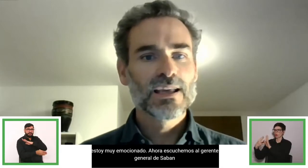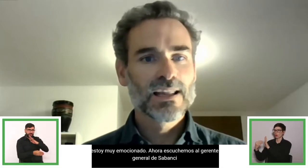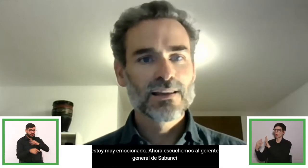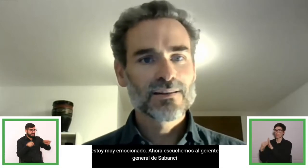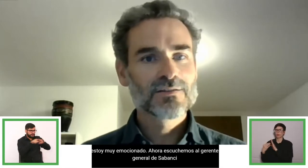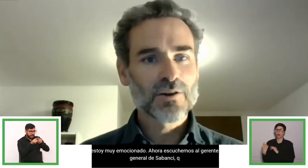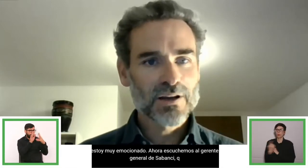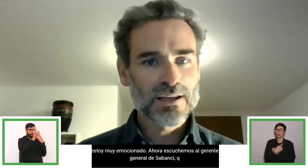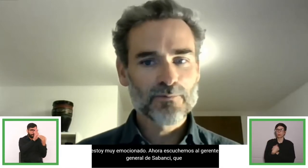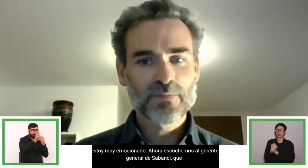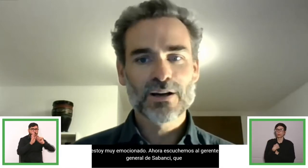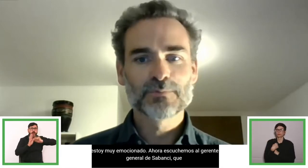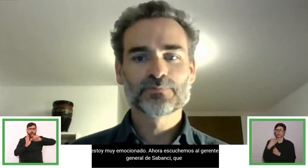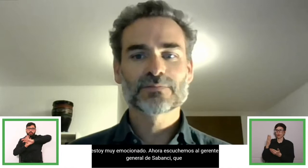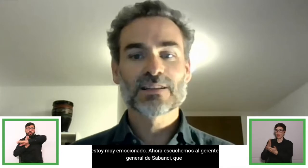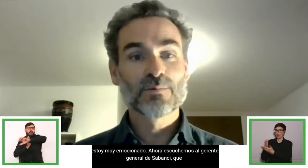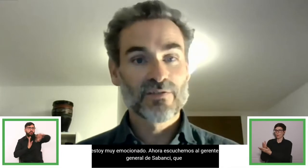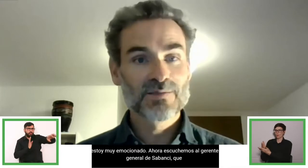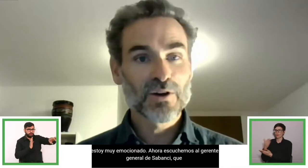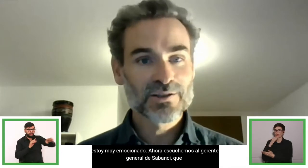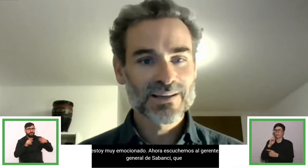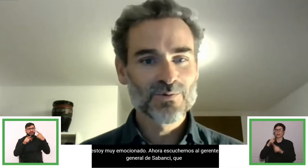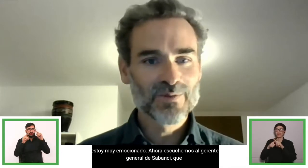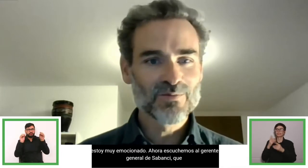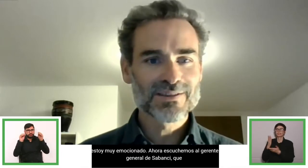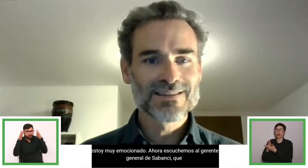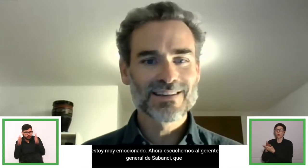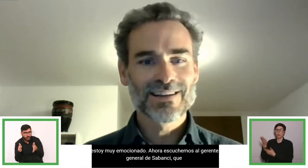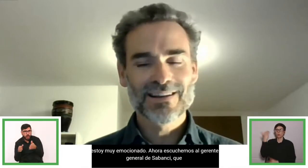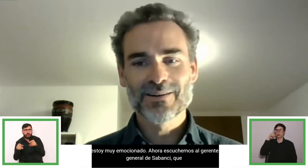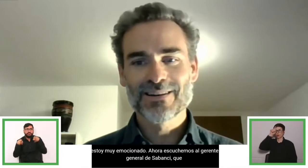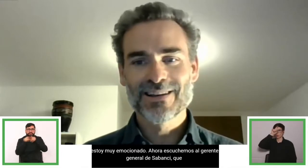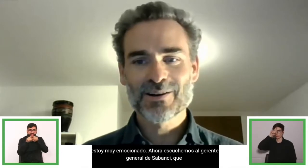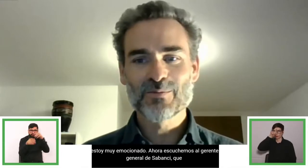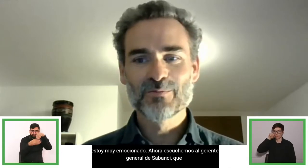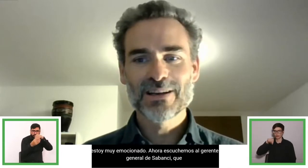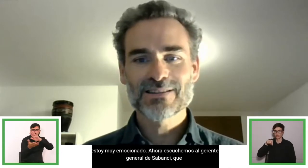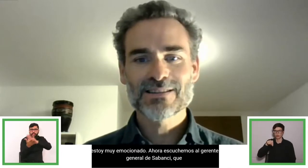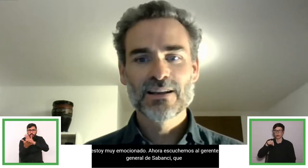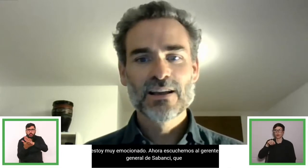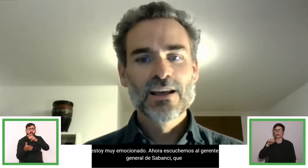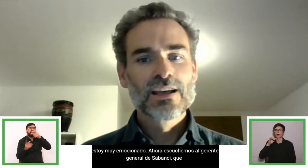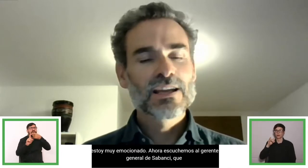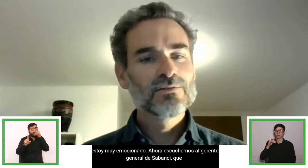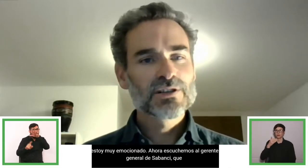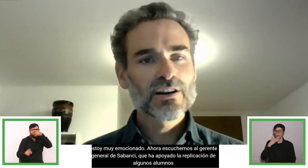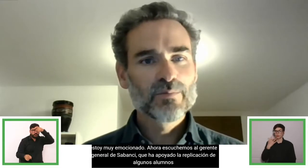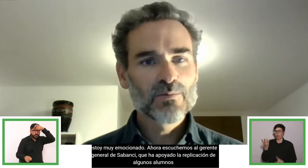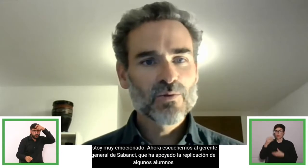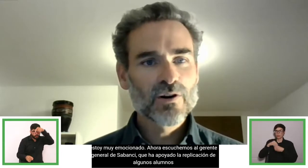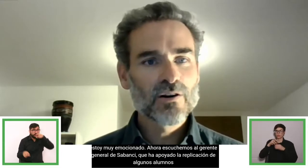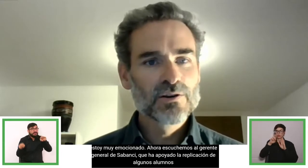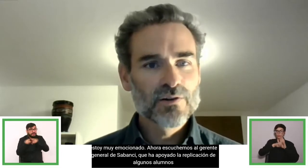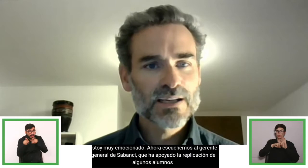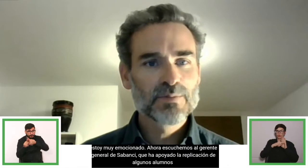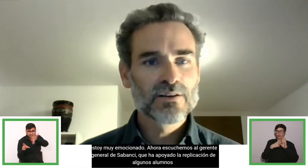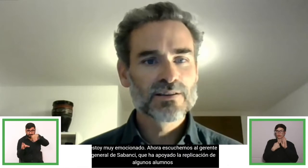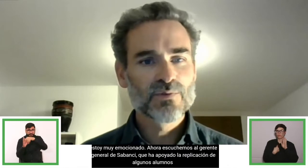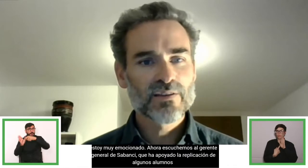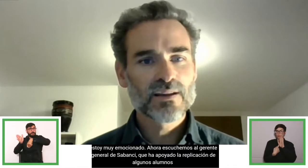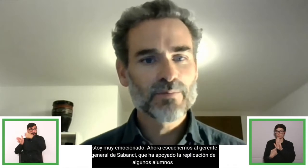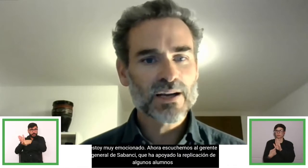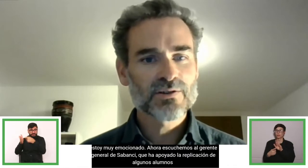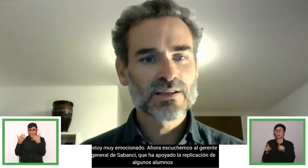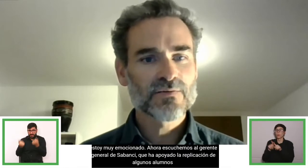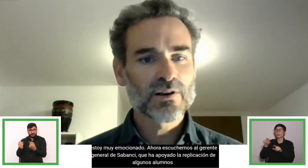nuestros alumnos, exalumnos en Turquía, y de algunos de los proyectos que se van a presentar. ¿Nos puedes